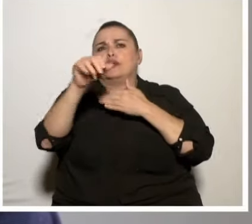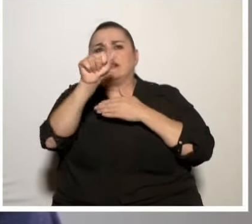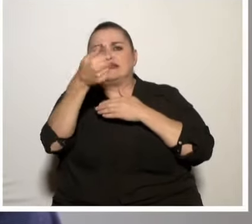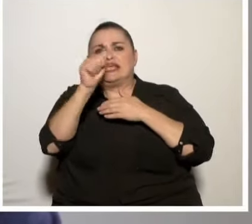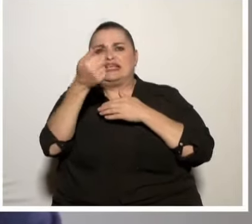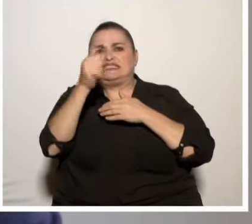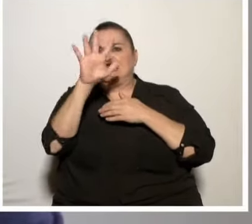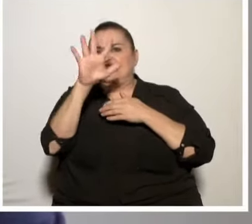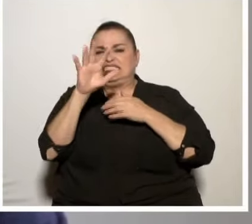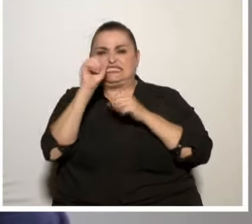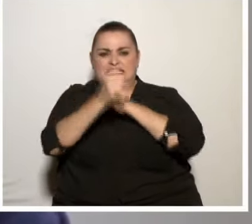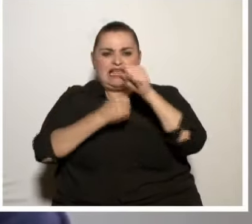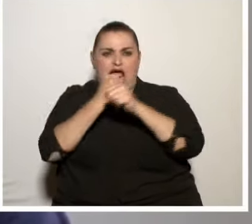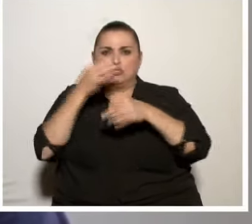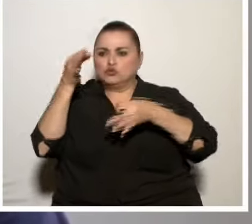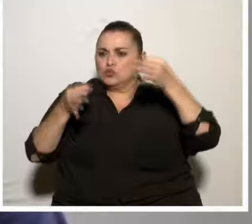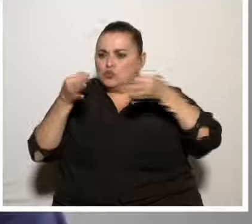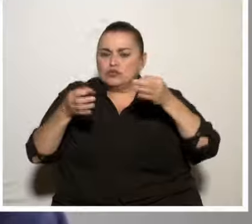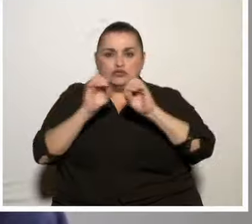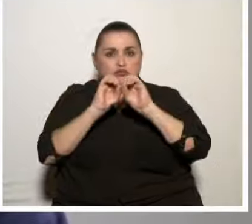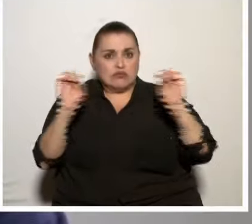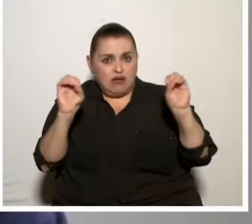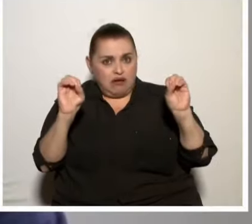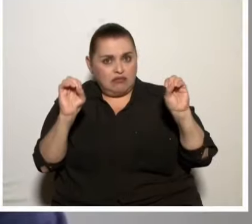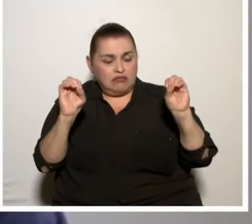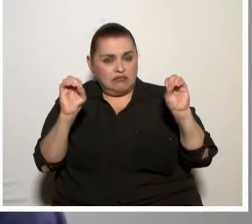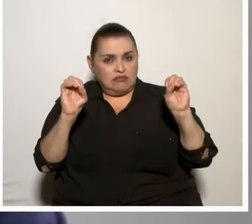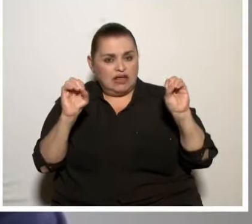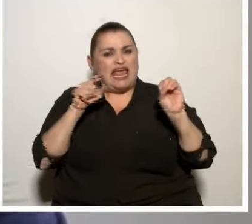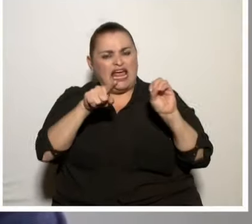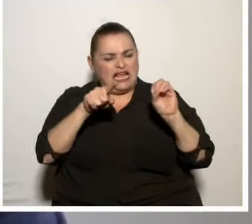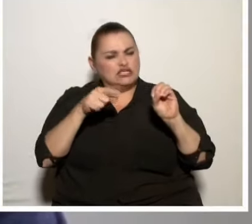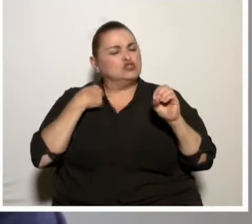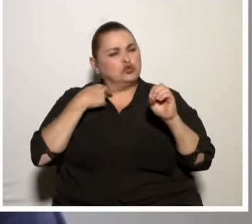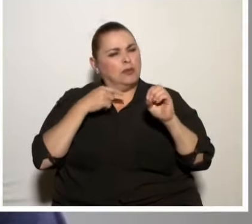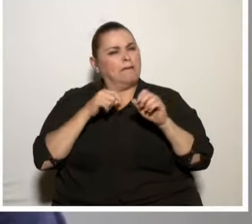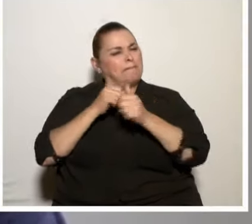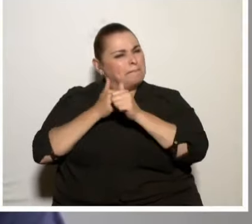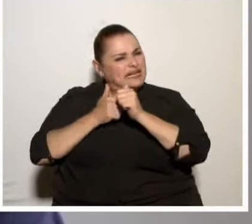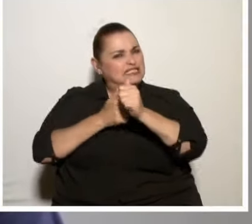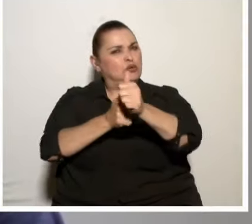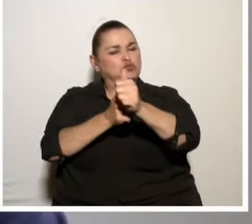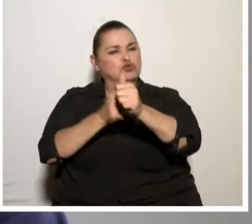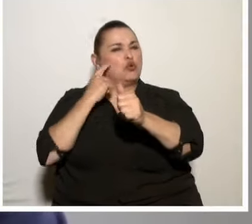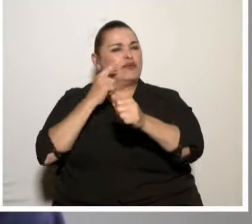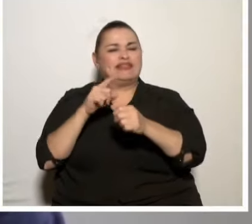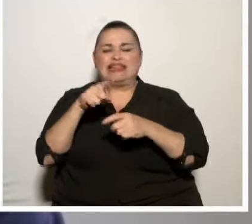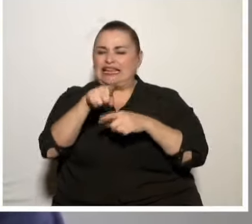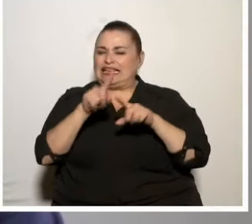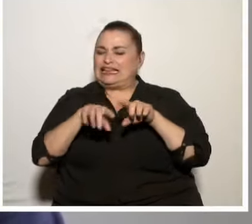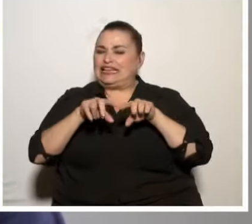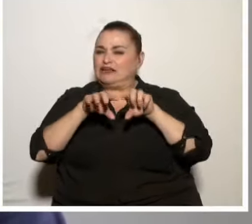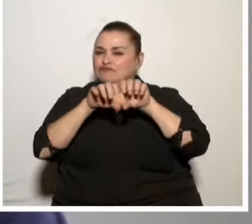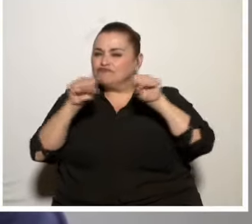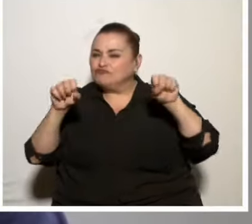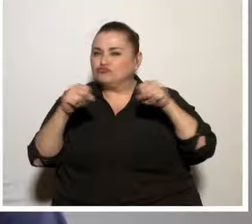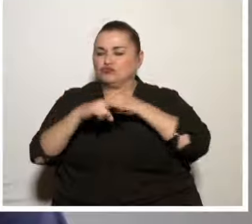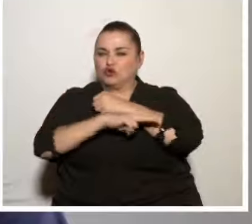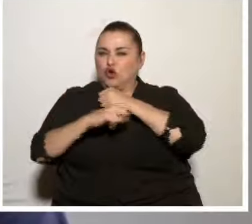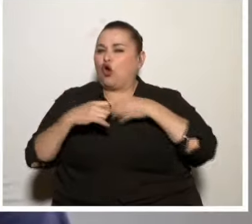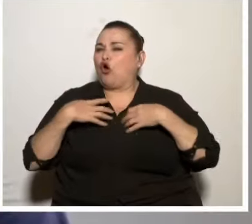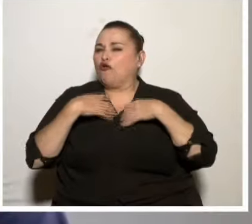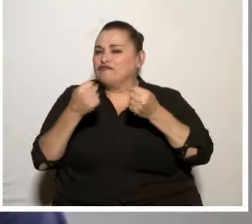se lleven a juicio. Esto desestimula la persecución de los delitos y la confianza. Esto provoca